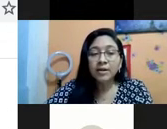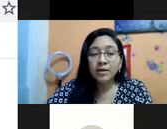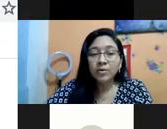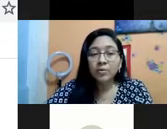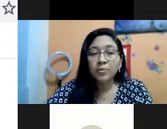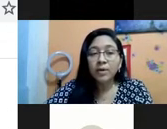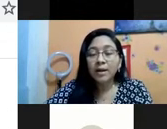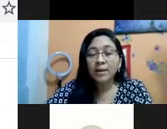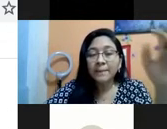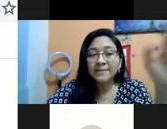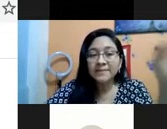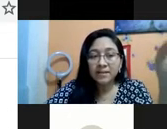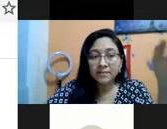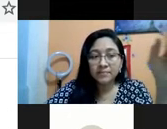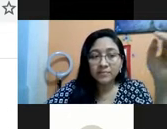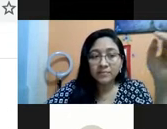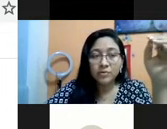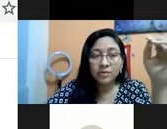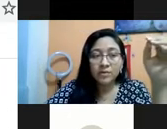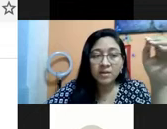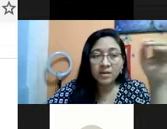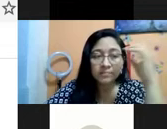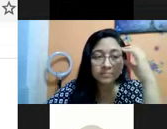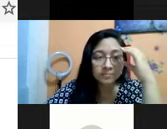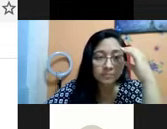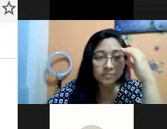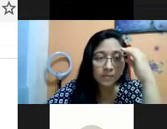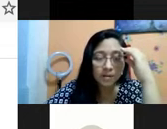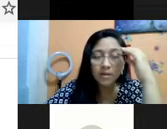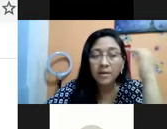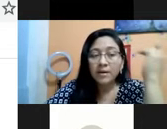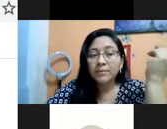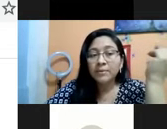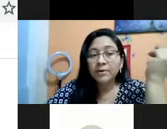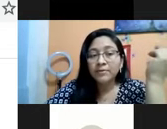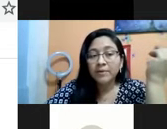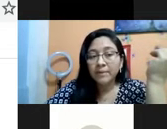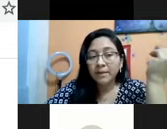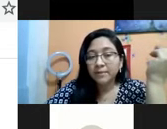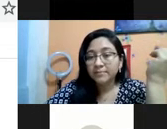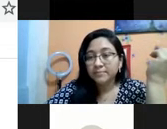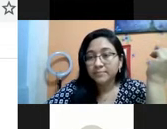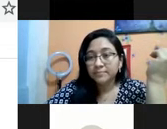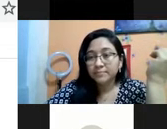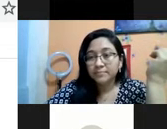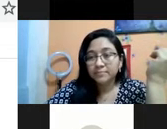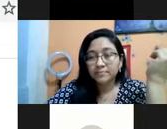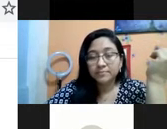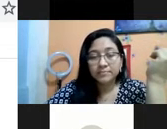que han creado una pestaña donde tienen la bibliografía ampliada.